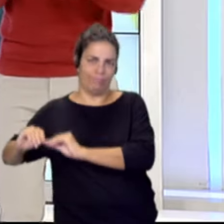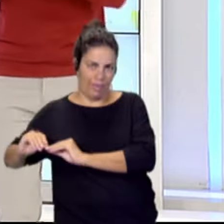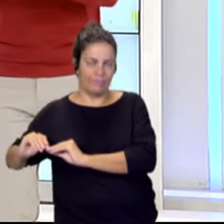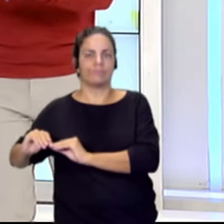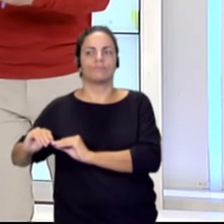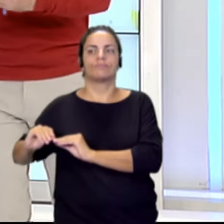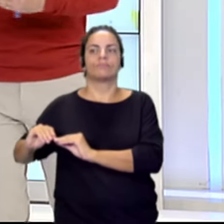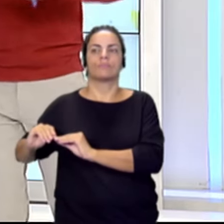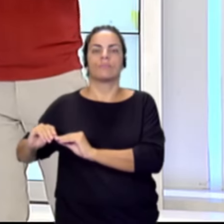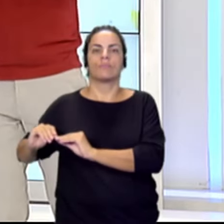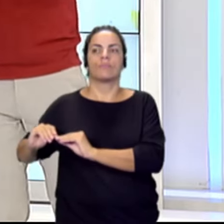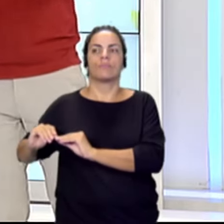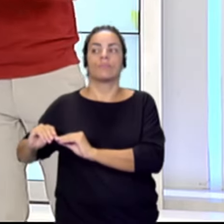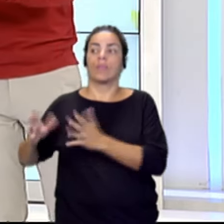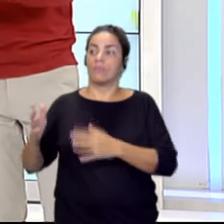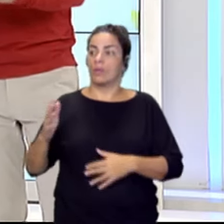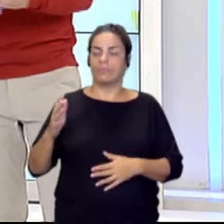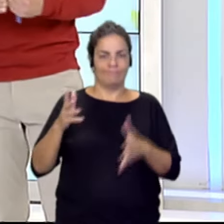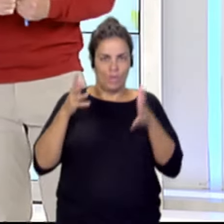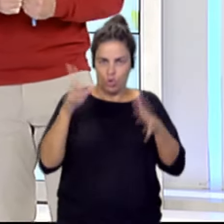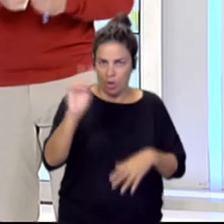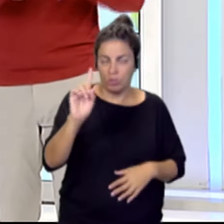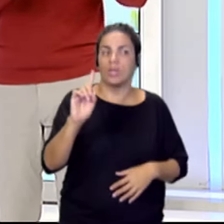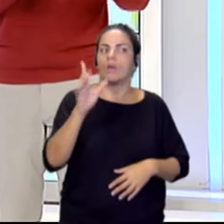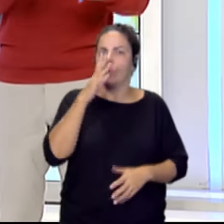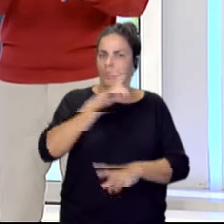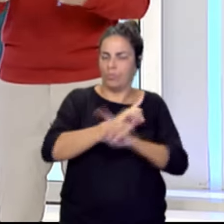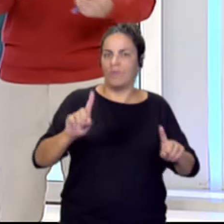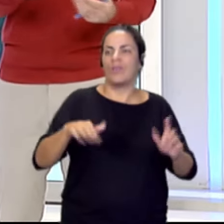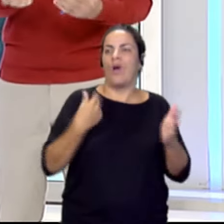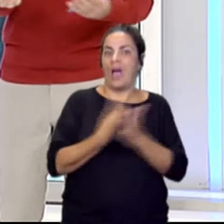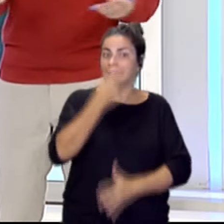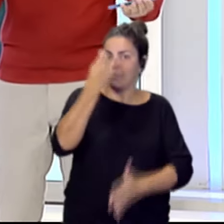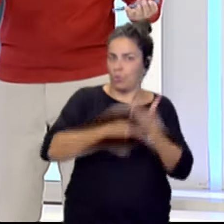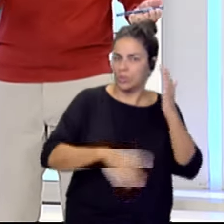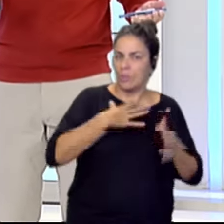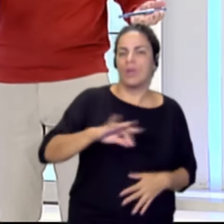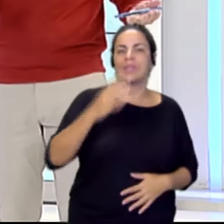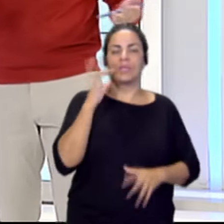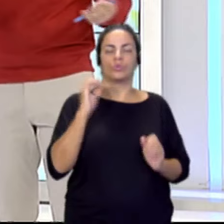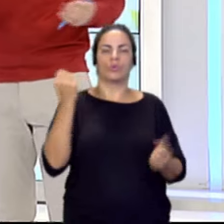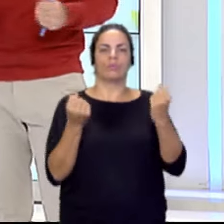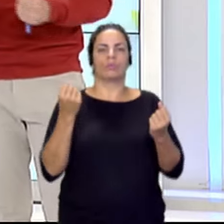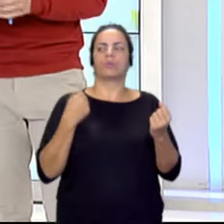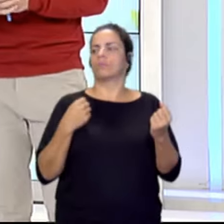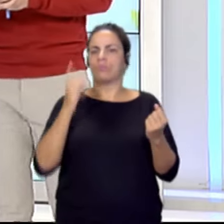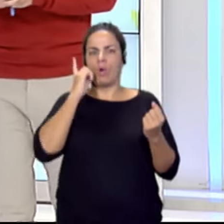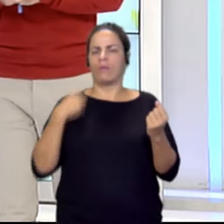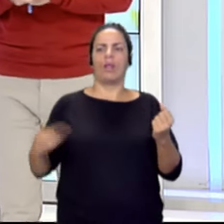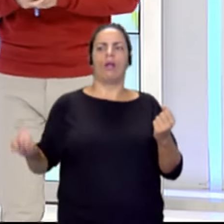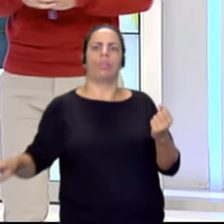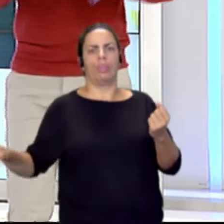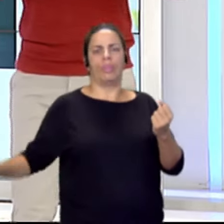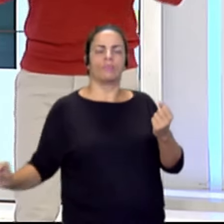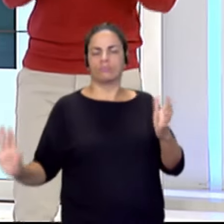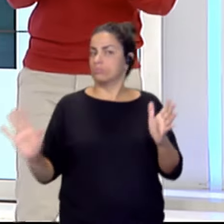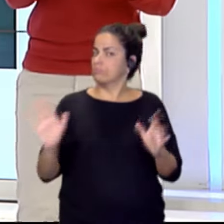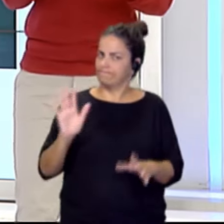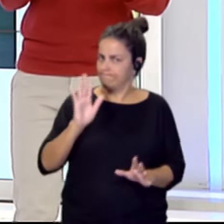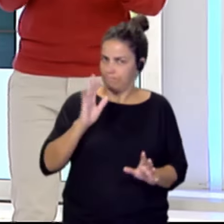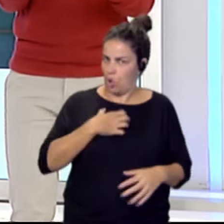incluso está prohibido, puede ser multado que se desactive esa alerta mientras se conduzca porque puede ser peligroso lógicamente para la circulación. Y la